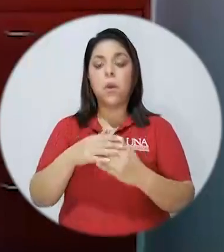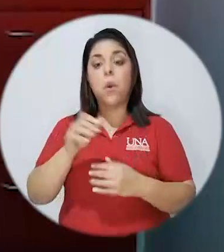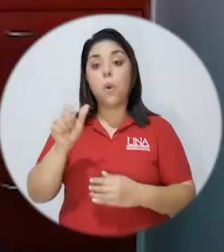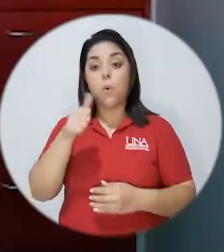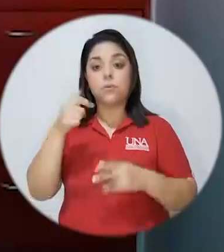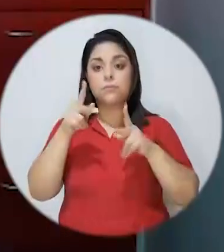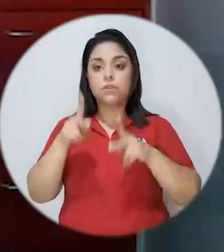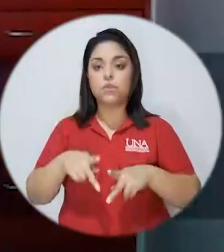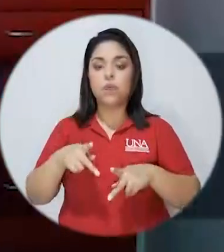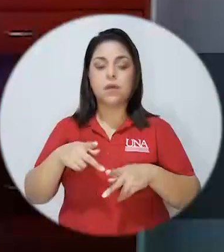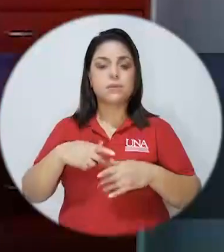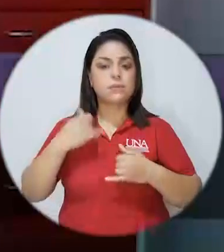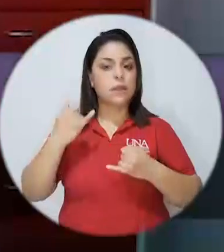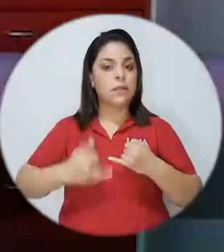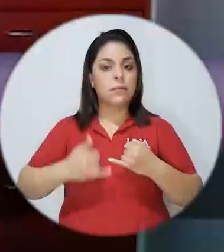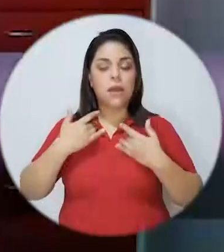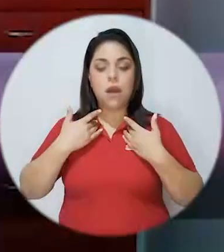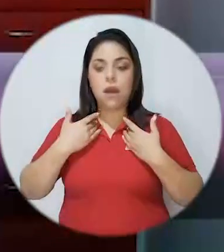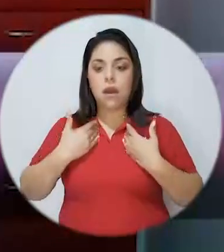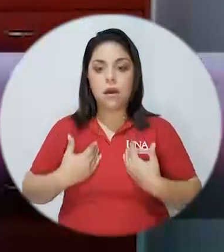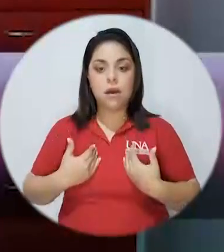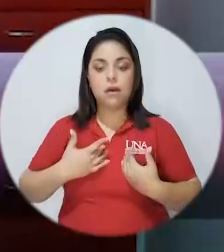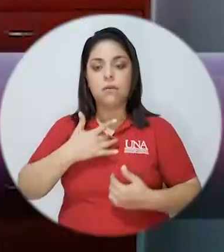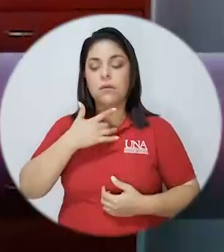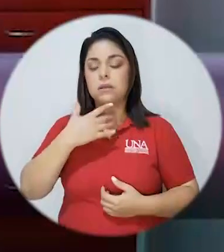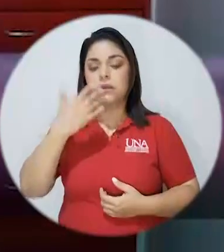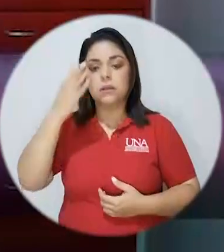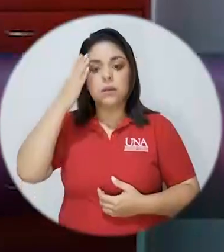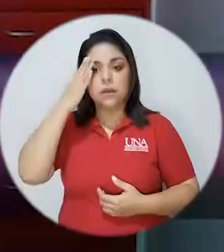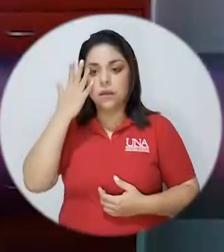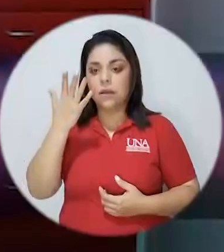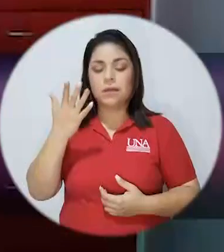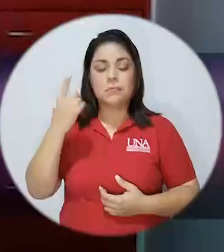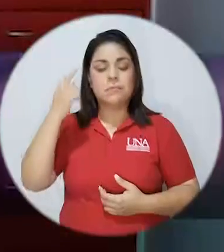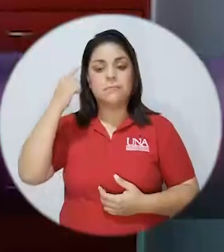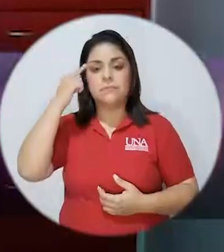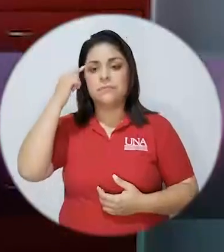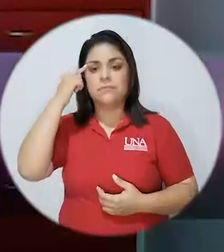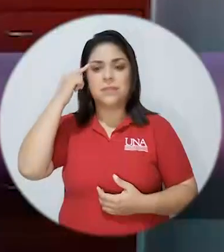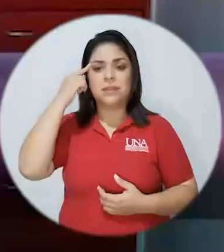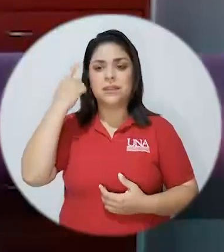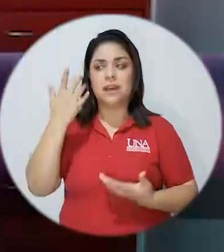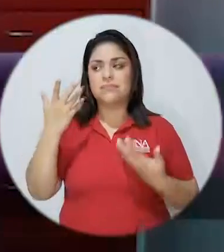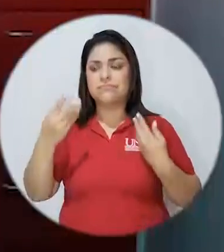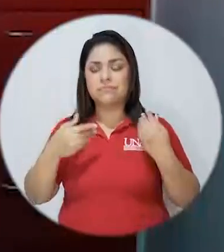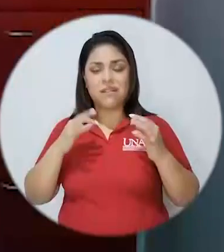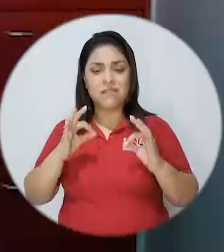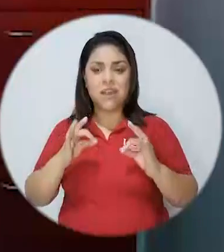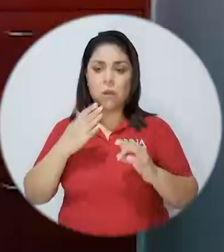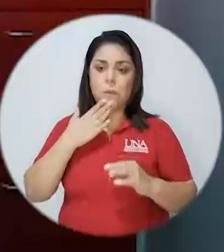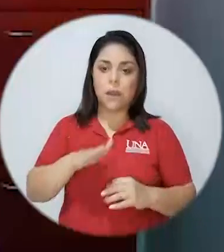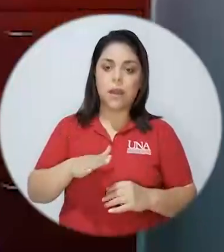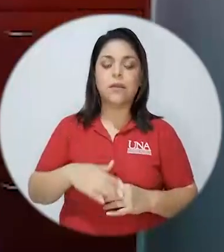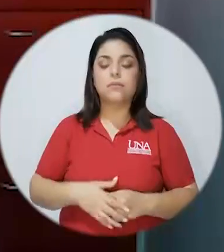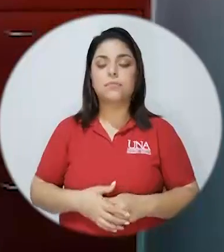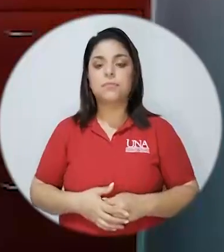terminan exhaustos, terminan agotados y terminan cuestionándose su labor. Yo creo que acá